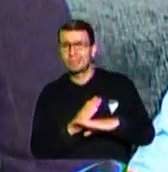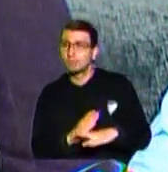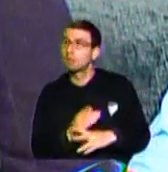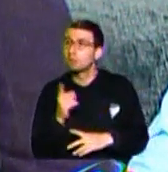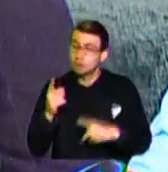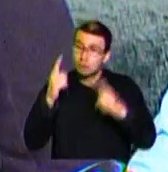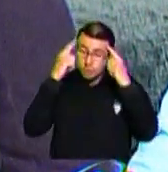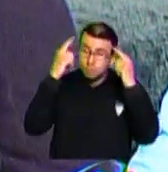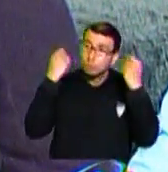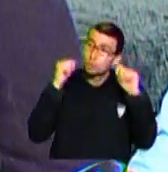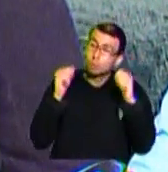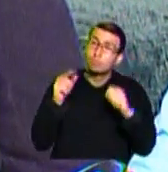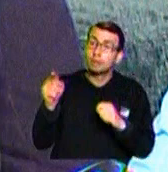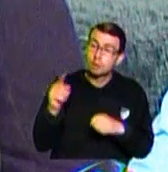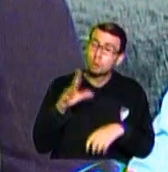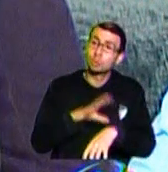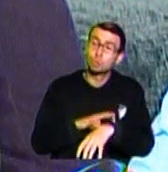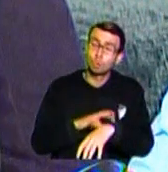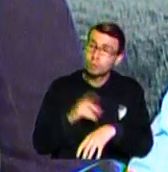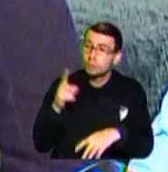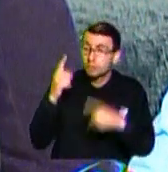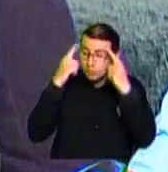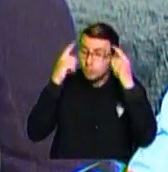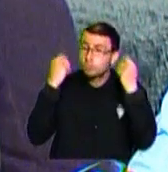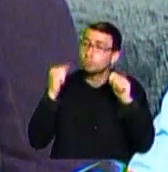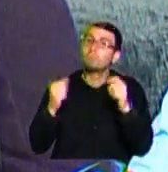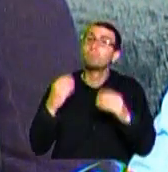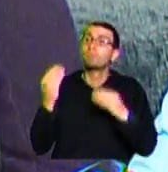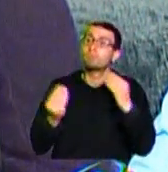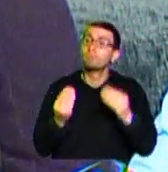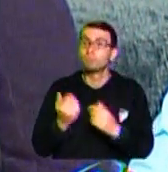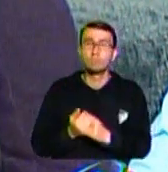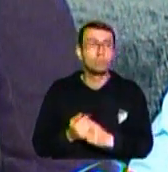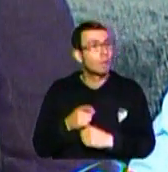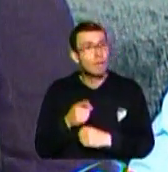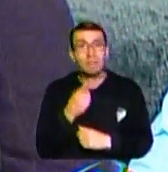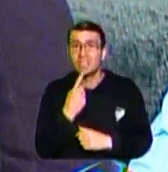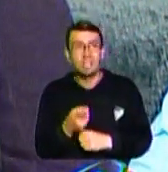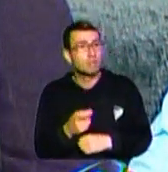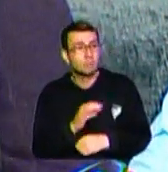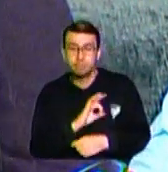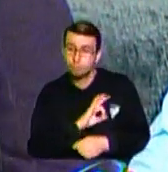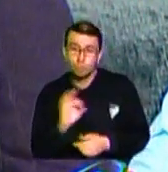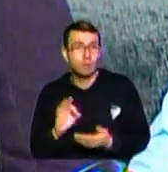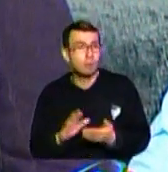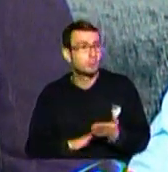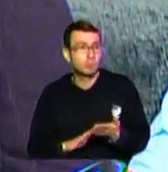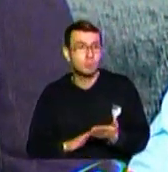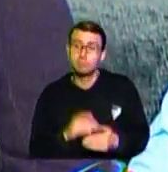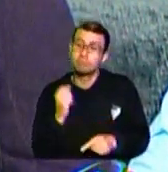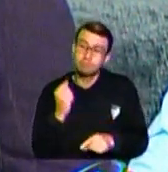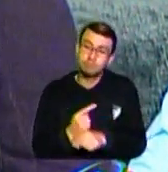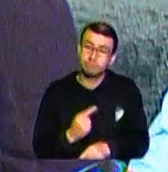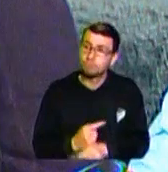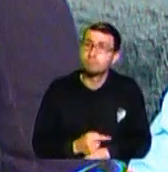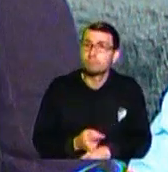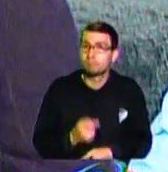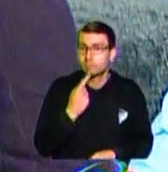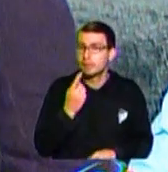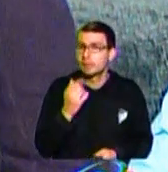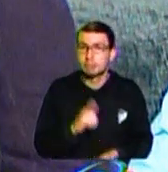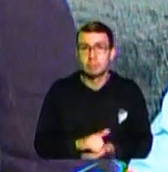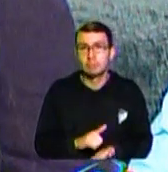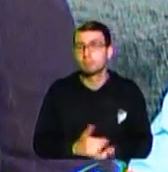preocupa. Y nunca a mí, pues, no, que eso no tiene cura, que eso pasa. Ok, muchísimas gracias